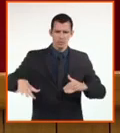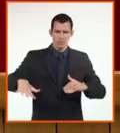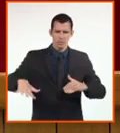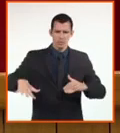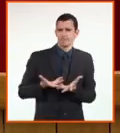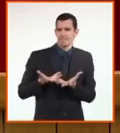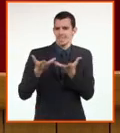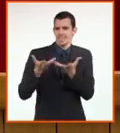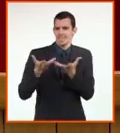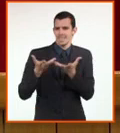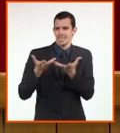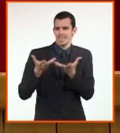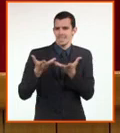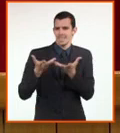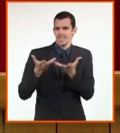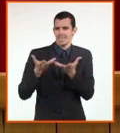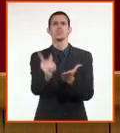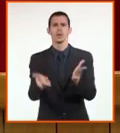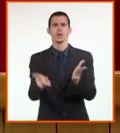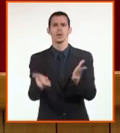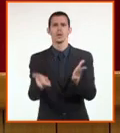Potenciar la participación consciente de la membresía